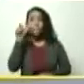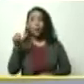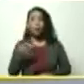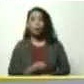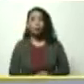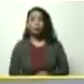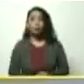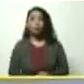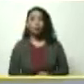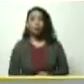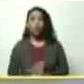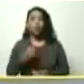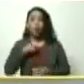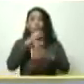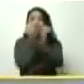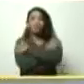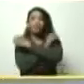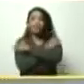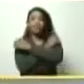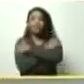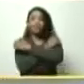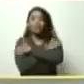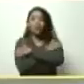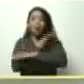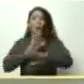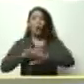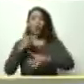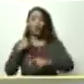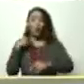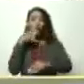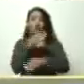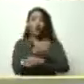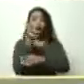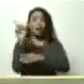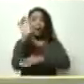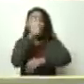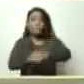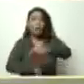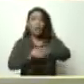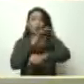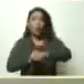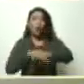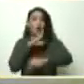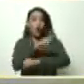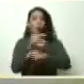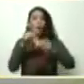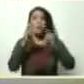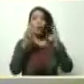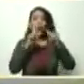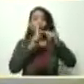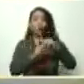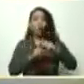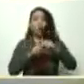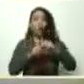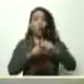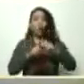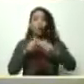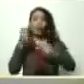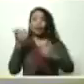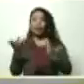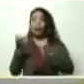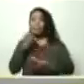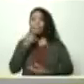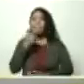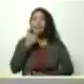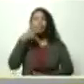los felicito porque estuve ayer estuve en Barcelona Puerto la Cruz y Lecherías que bellezas